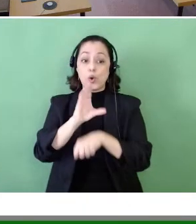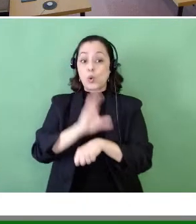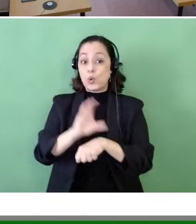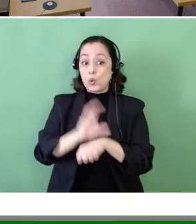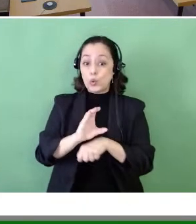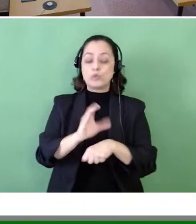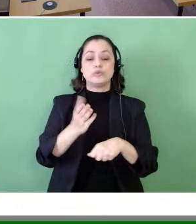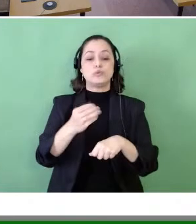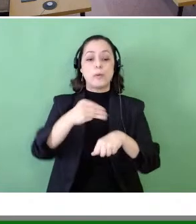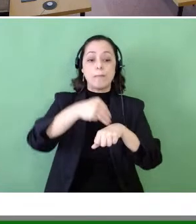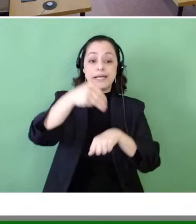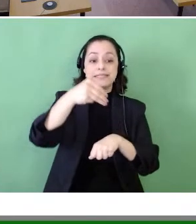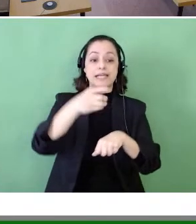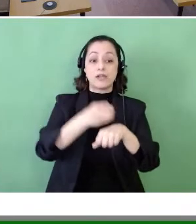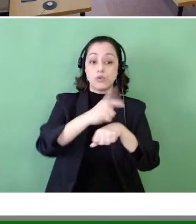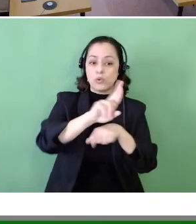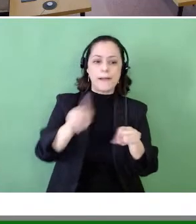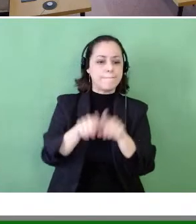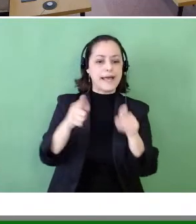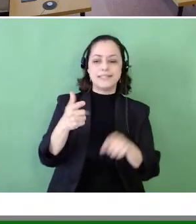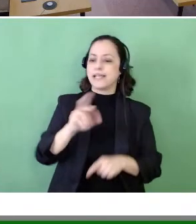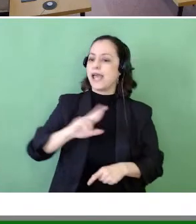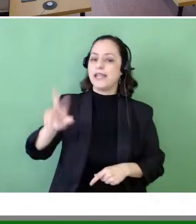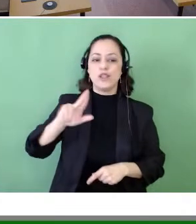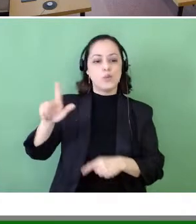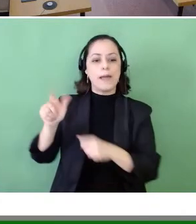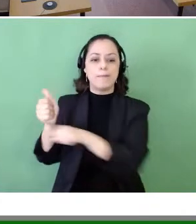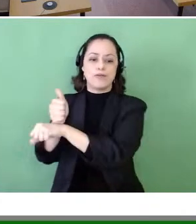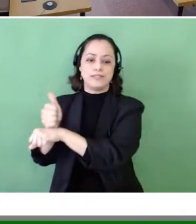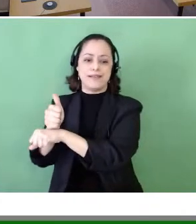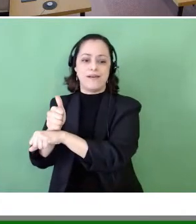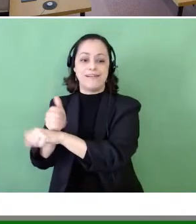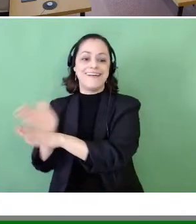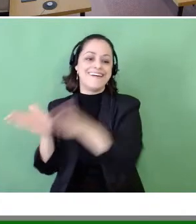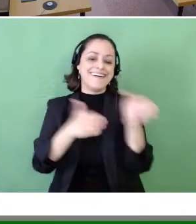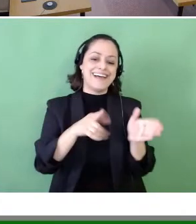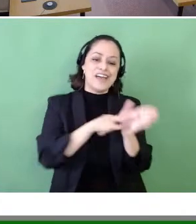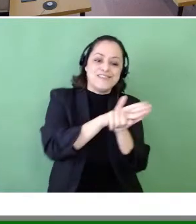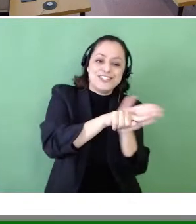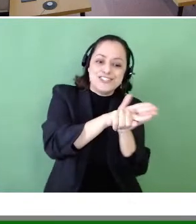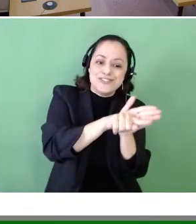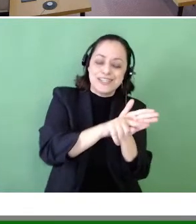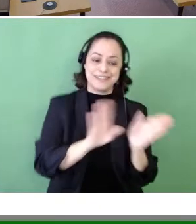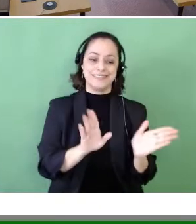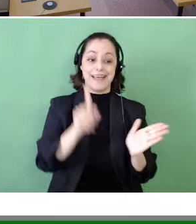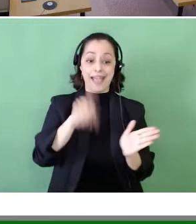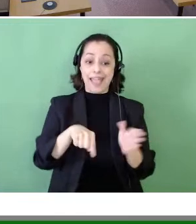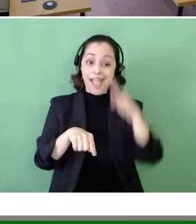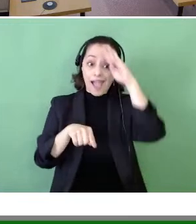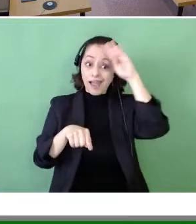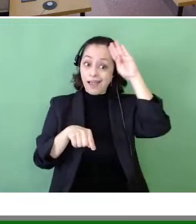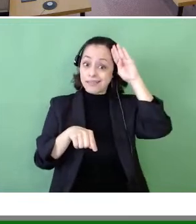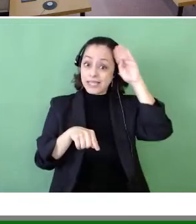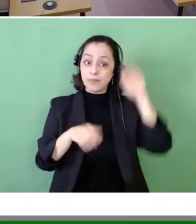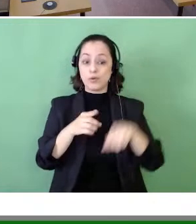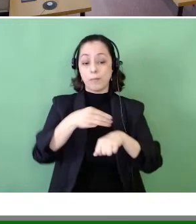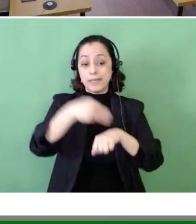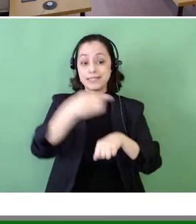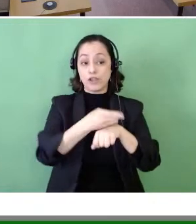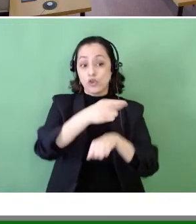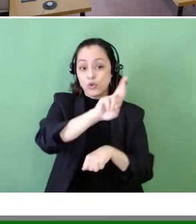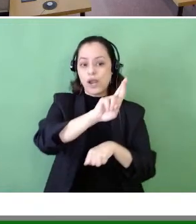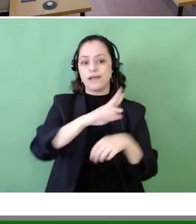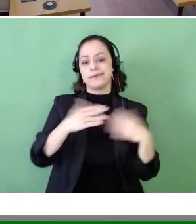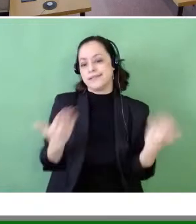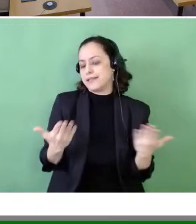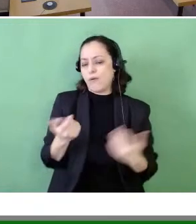doctorado, pero para investigación, que son másteres y doctorados académicos, y que